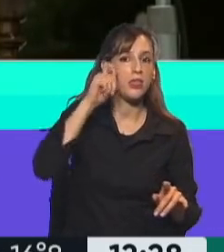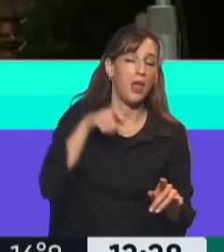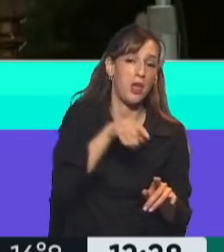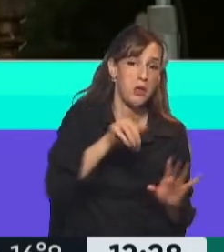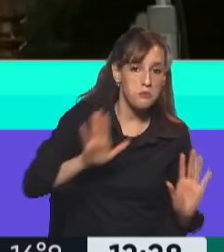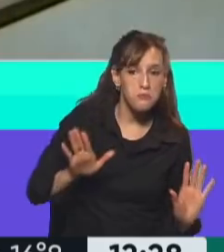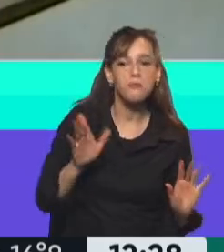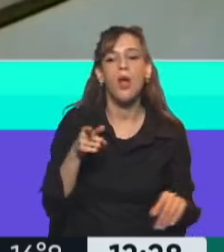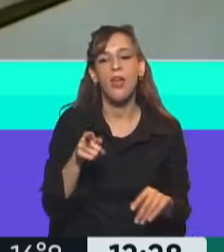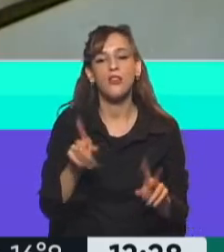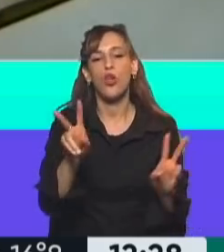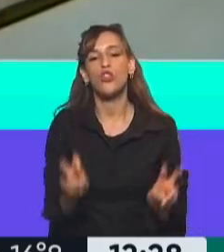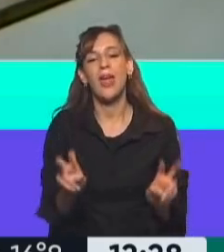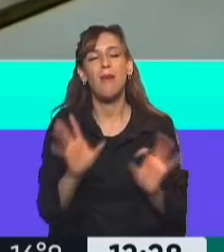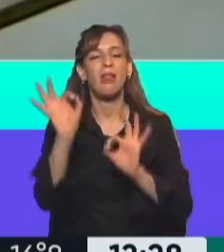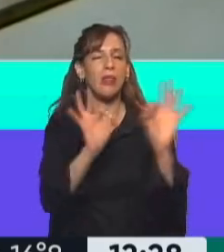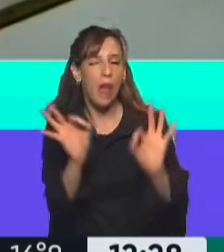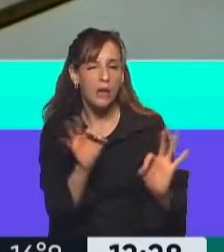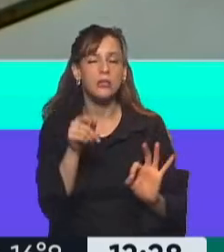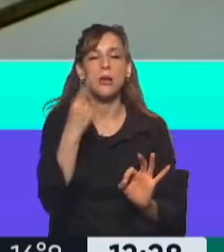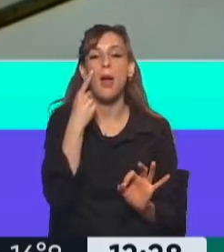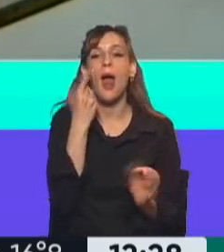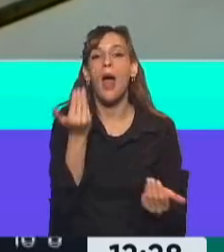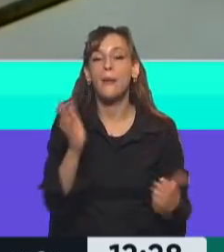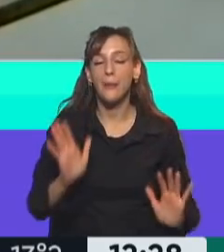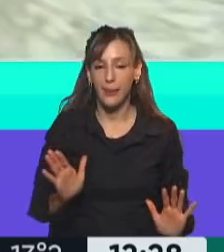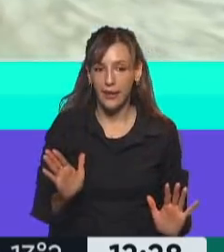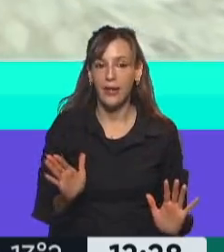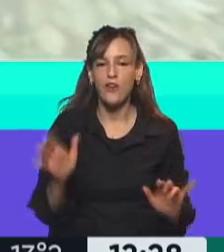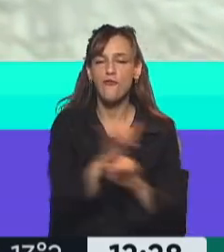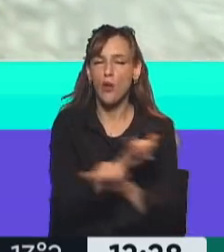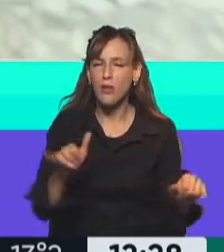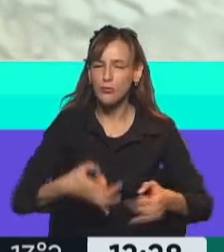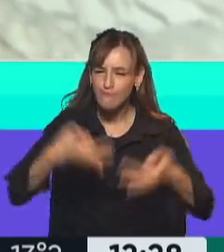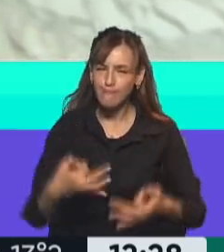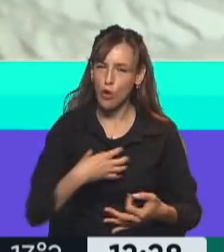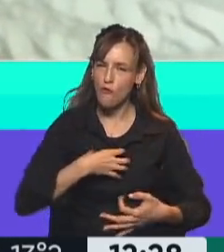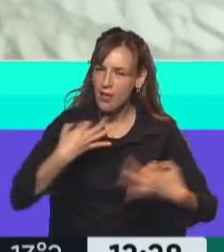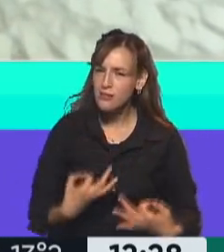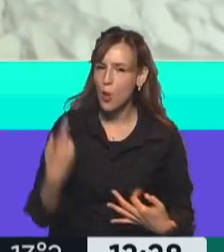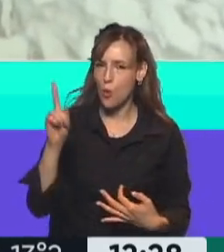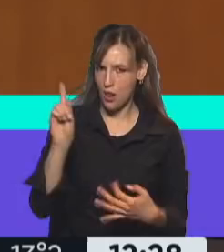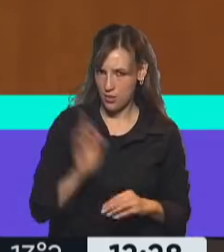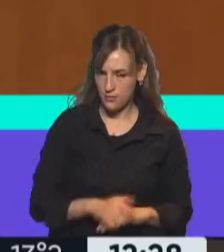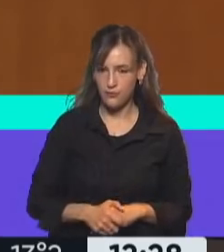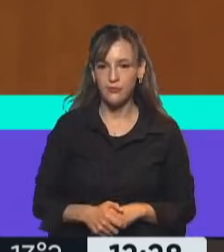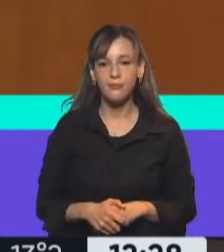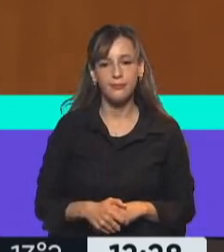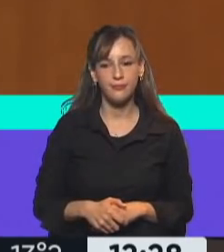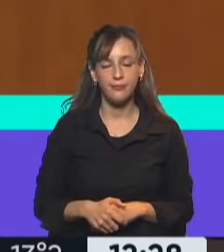detalles que tienen que ver con la comunicación para ver cuáles son las fuentes precisas de la información que, bueno, vamos viendo en los medios.